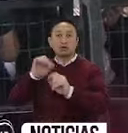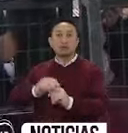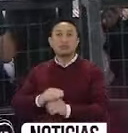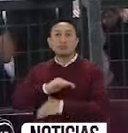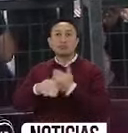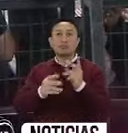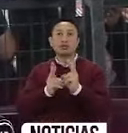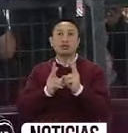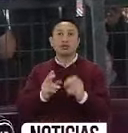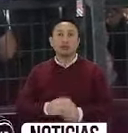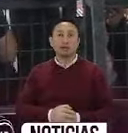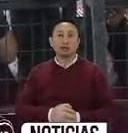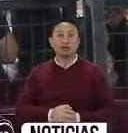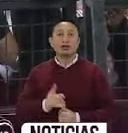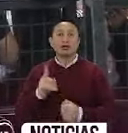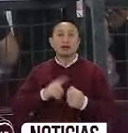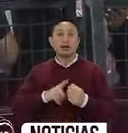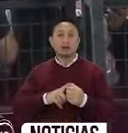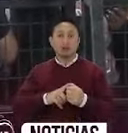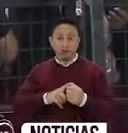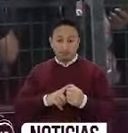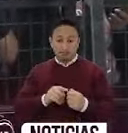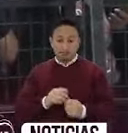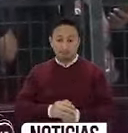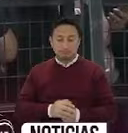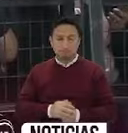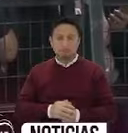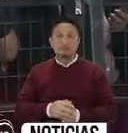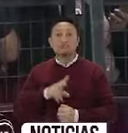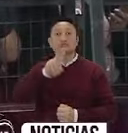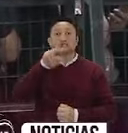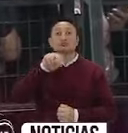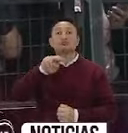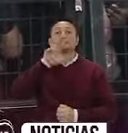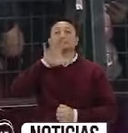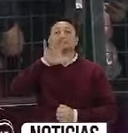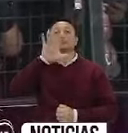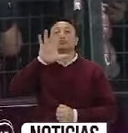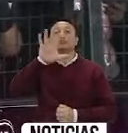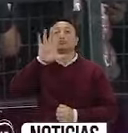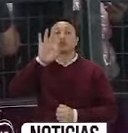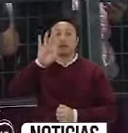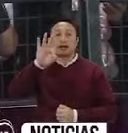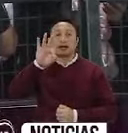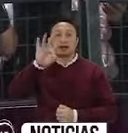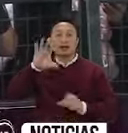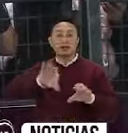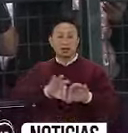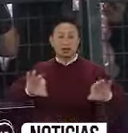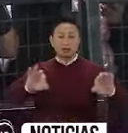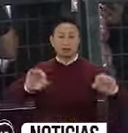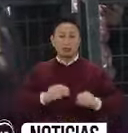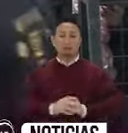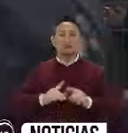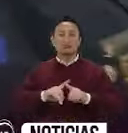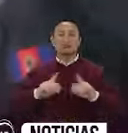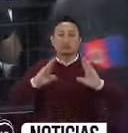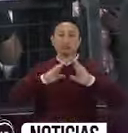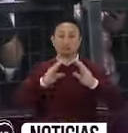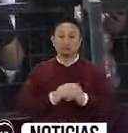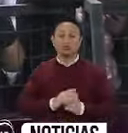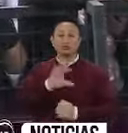vecinos y vecinas del distrito metropolitano de Quito. Entregamos 2.519 títulos de varios asentamientos,